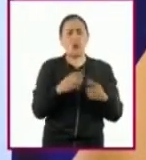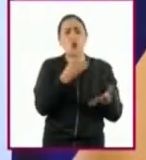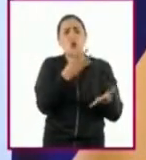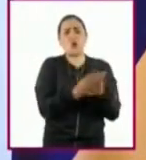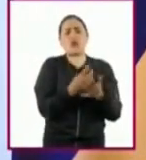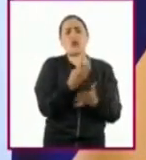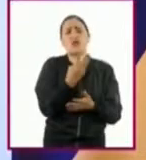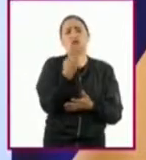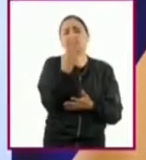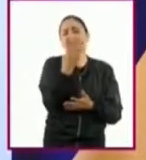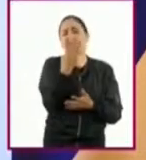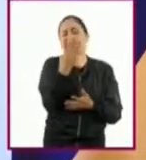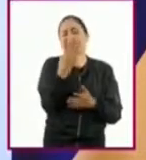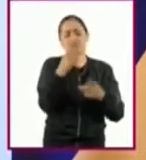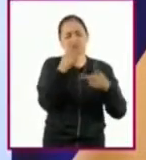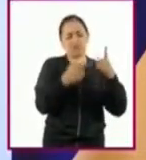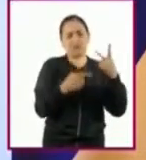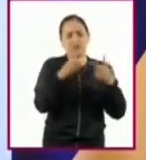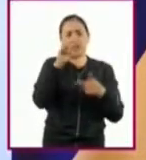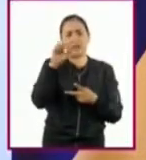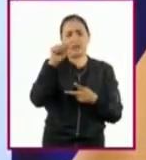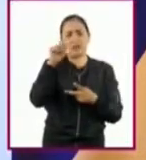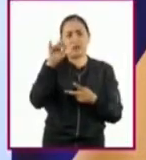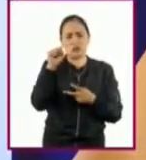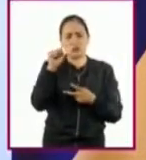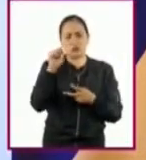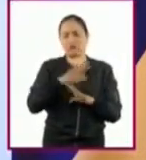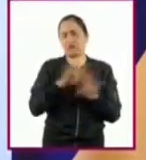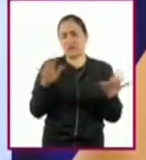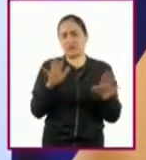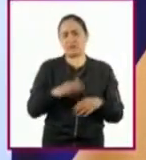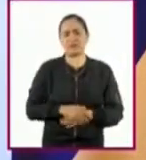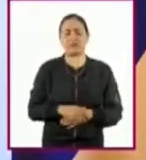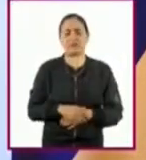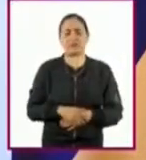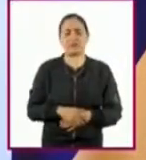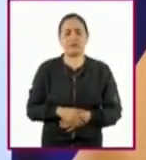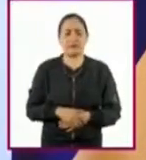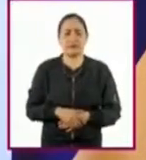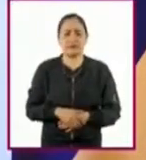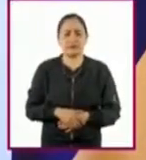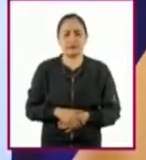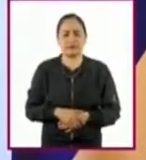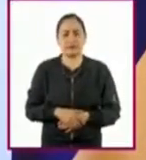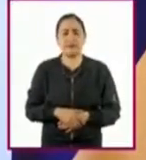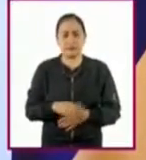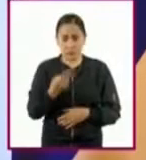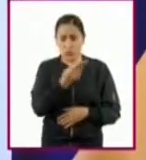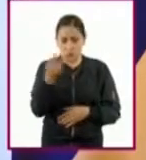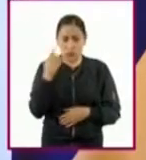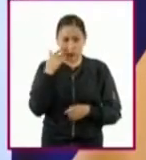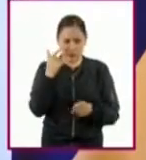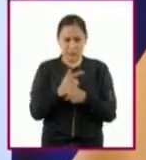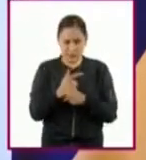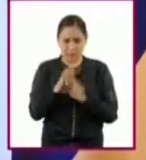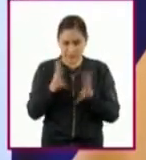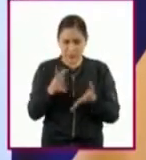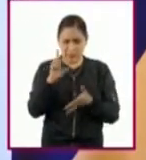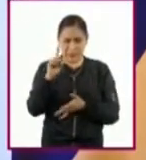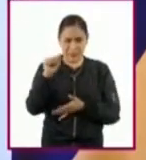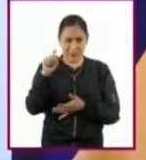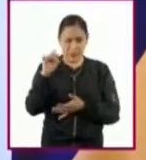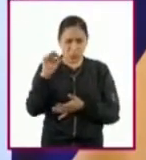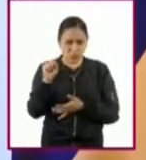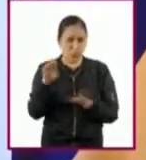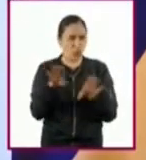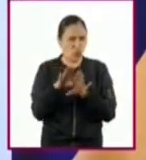triángulo pudimos reproducir uno congruente al que se describió en el telegrama. ¿Identificaron qué datos son?